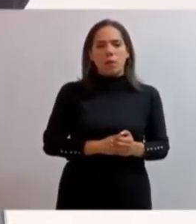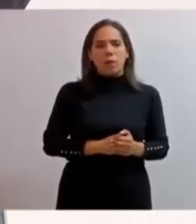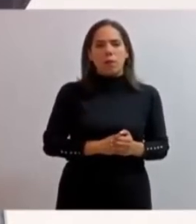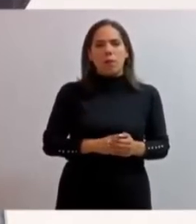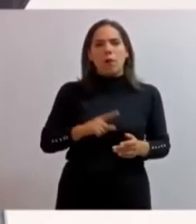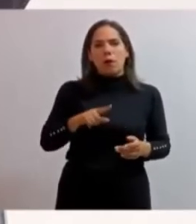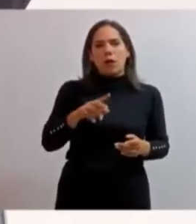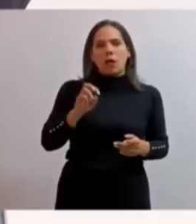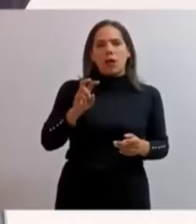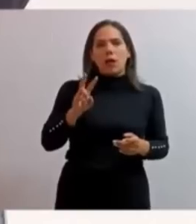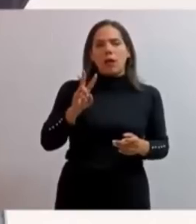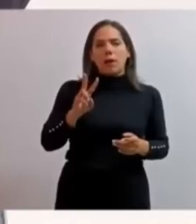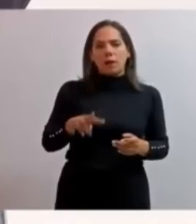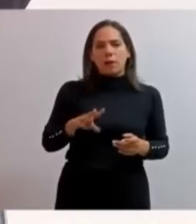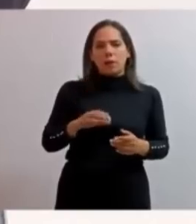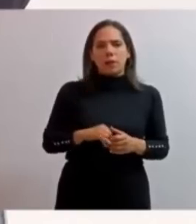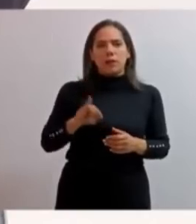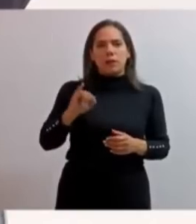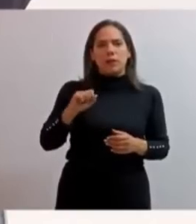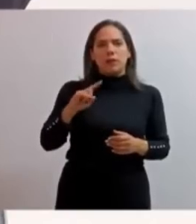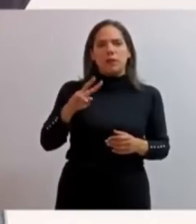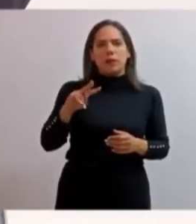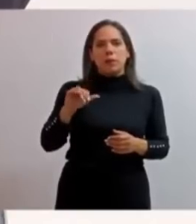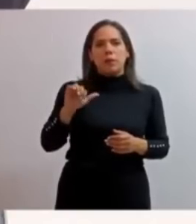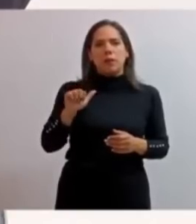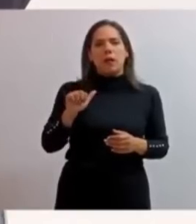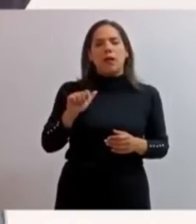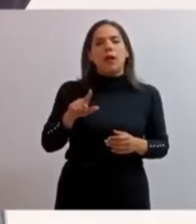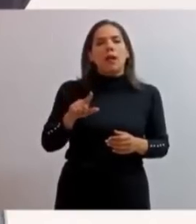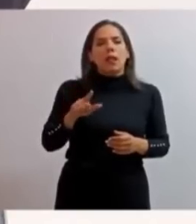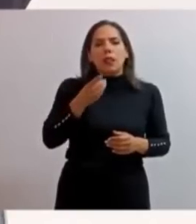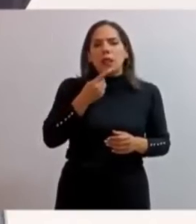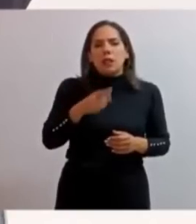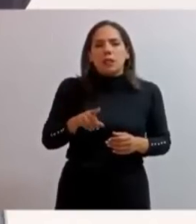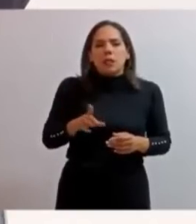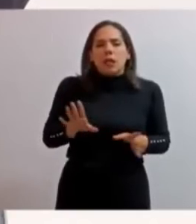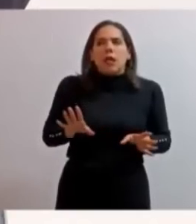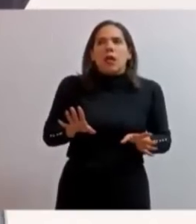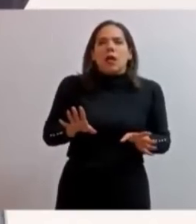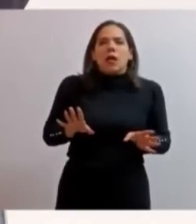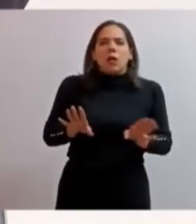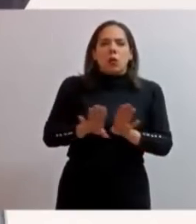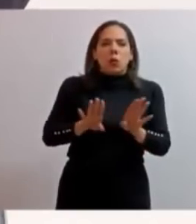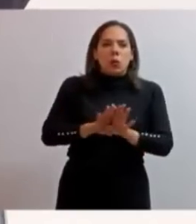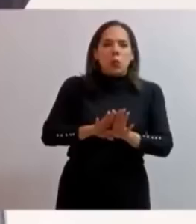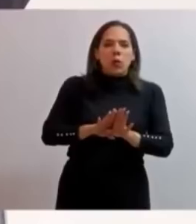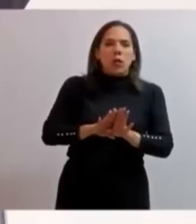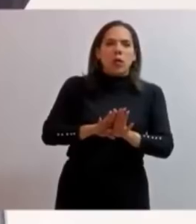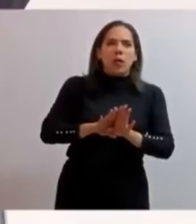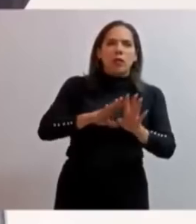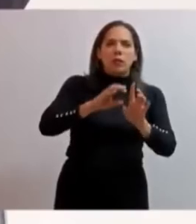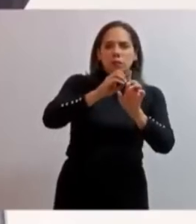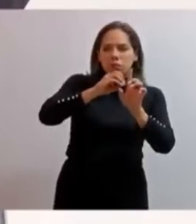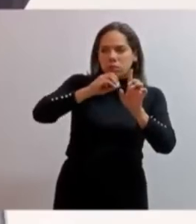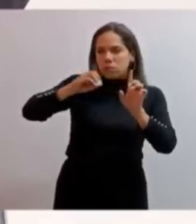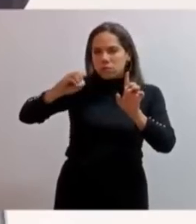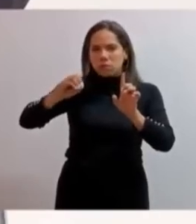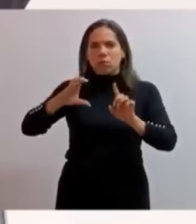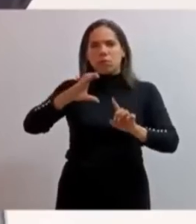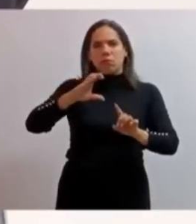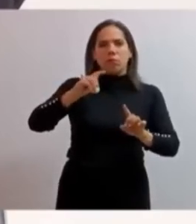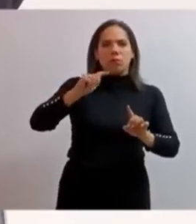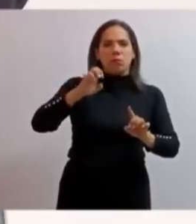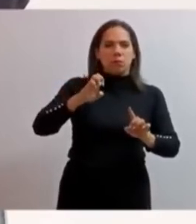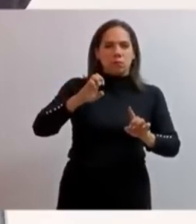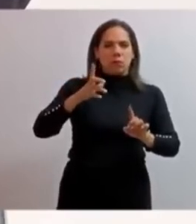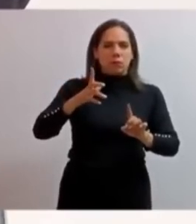Silvia Moctezuma Espíritu. ¿Qué papel juegan los lineamientos CTE cuando se está diciendo que los CTE